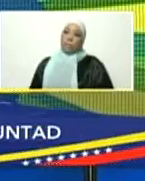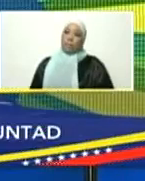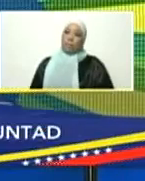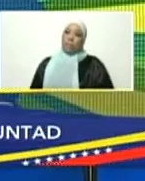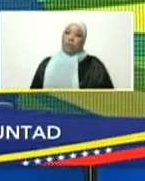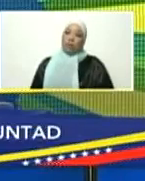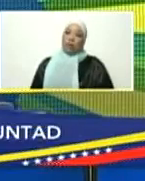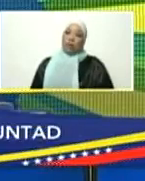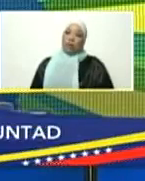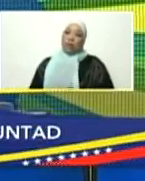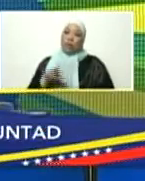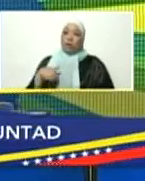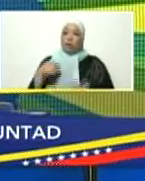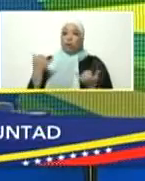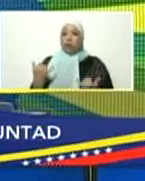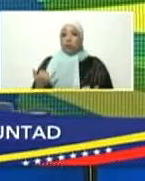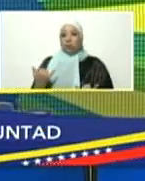una nueva agenda